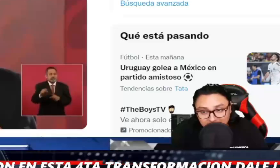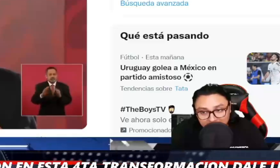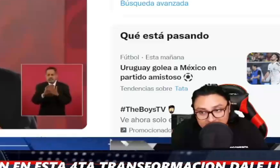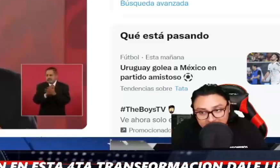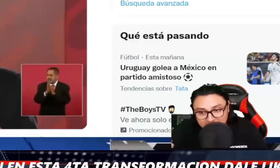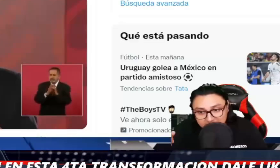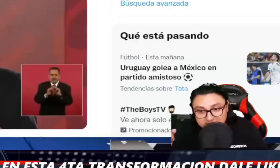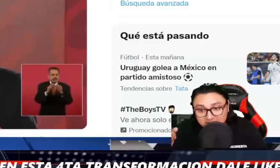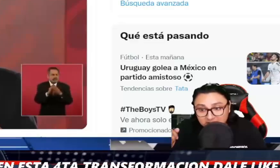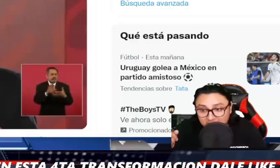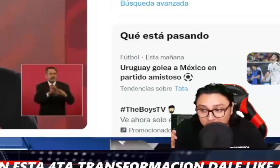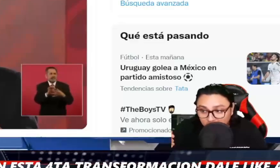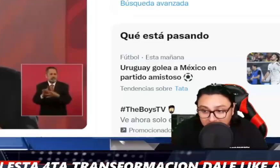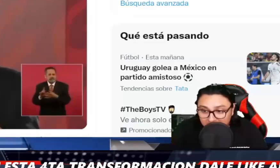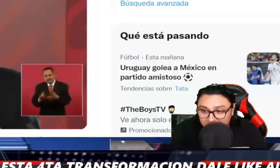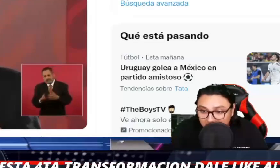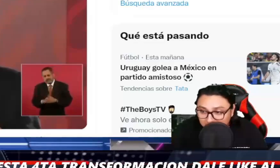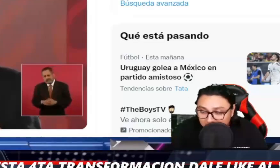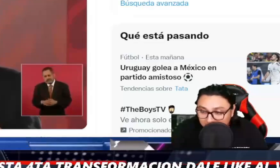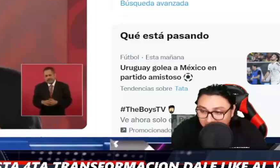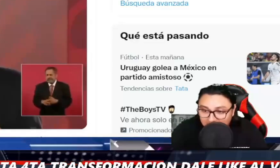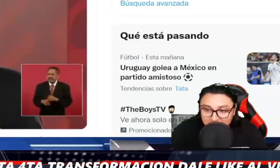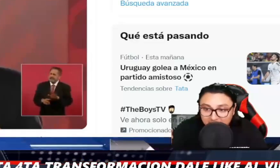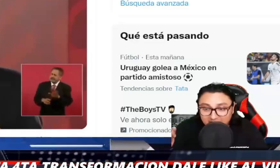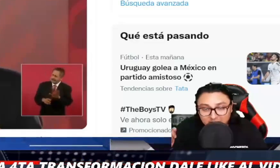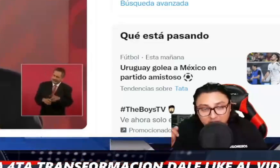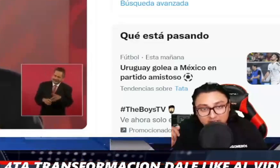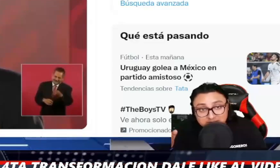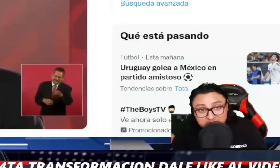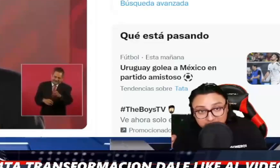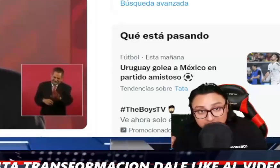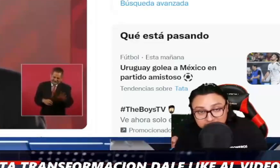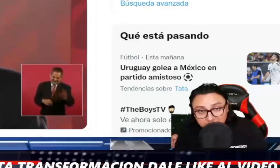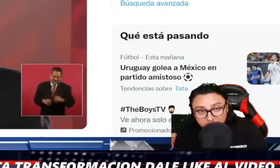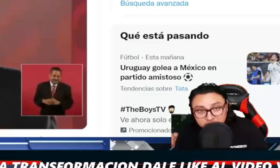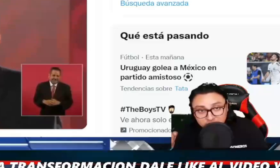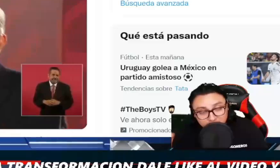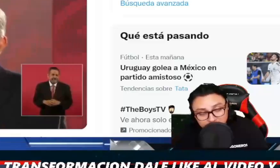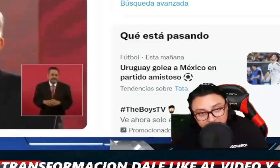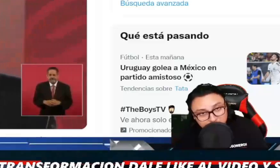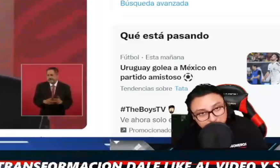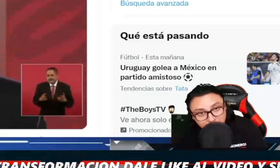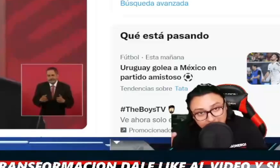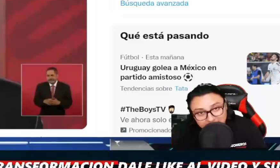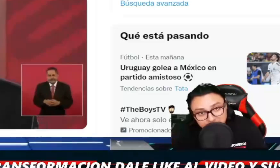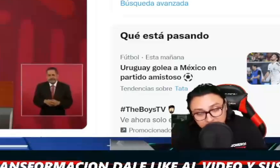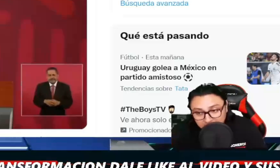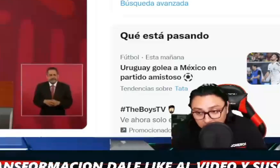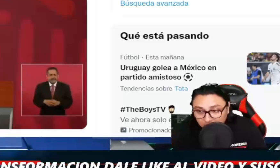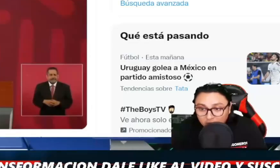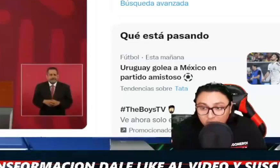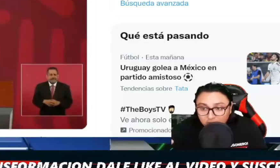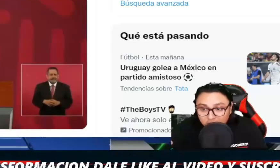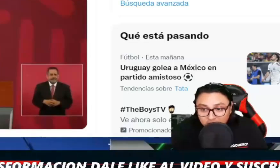directamente a esta entrevista, totalmente preparada para calumniar al presidente Andrés Manuel López Obrador. Ustedes lo escucharon al inicio del